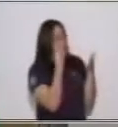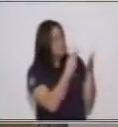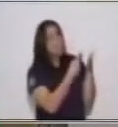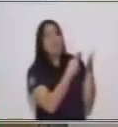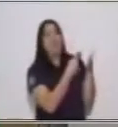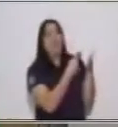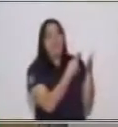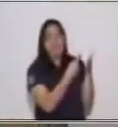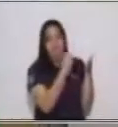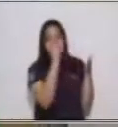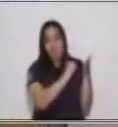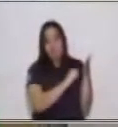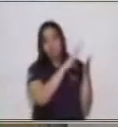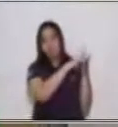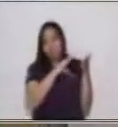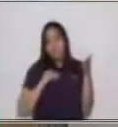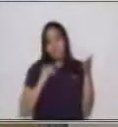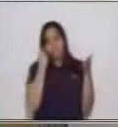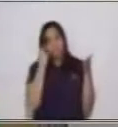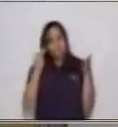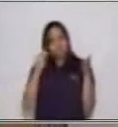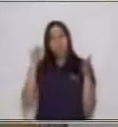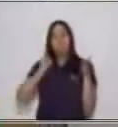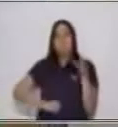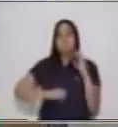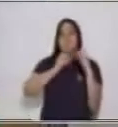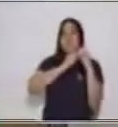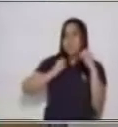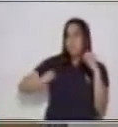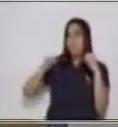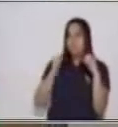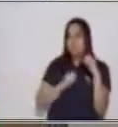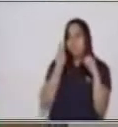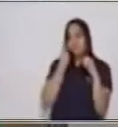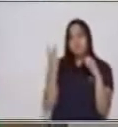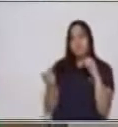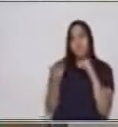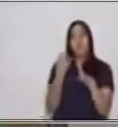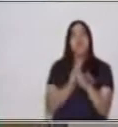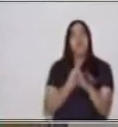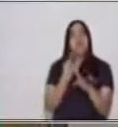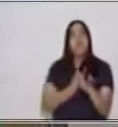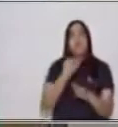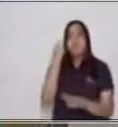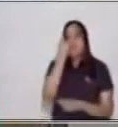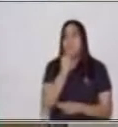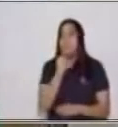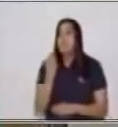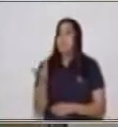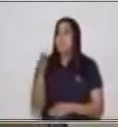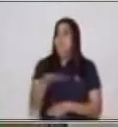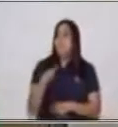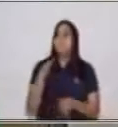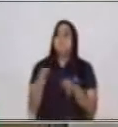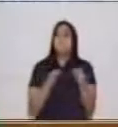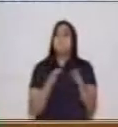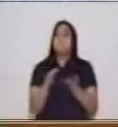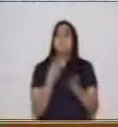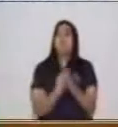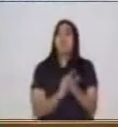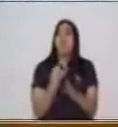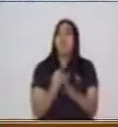o aplicar la regla de ortografía. Cuando veamos el uso de la S, te voy a explicar cuándo se